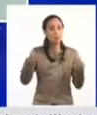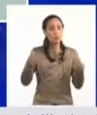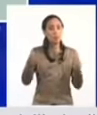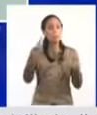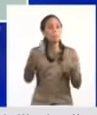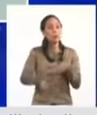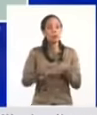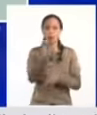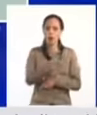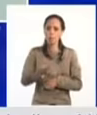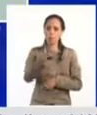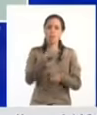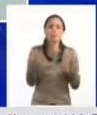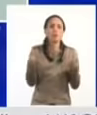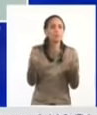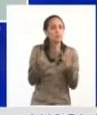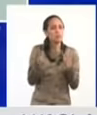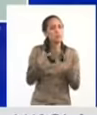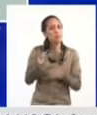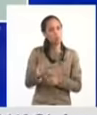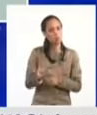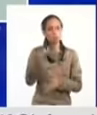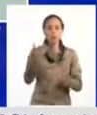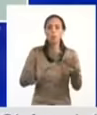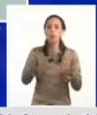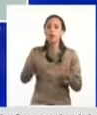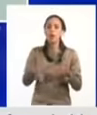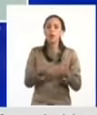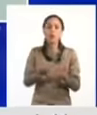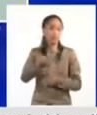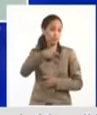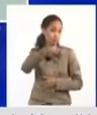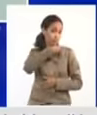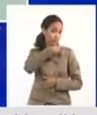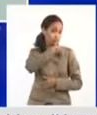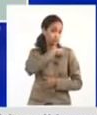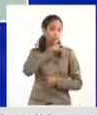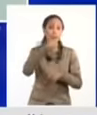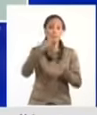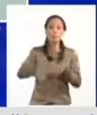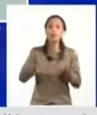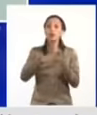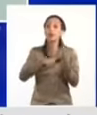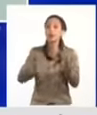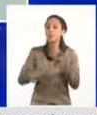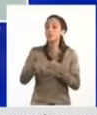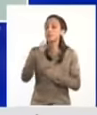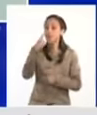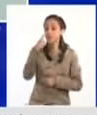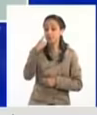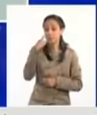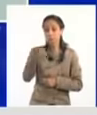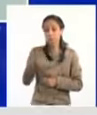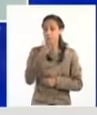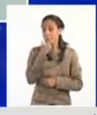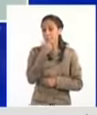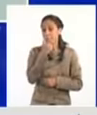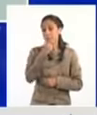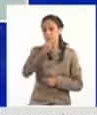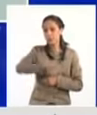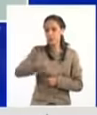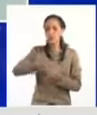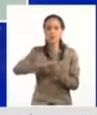disminuye discretamente con respecto al día anterior. De todas formas, entre las provincias con tasas más elevadas,